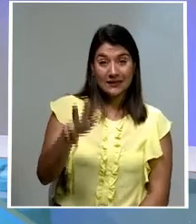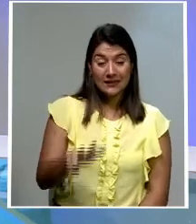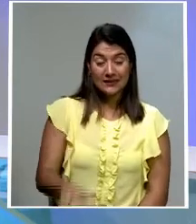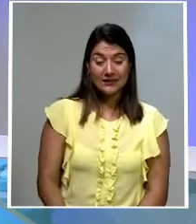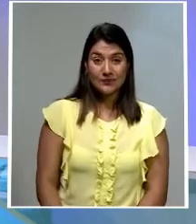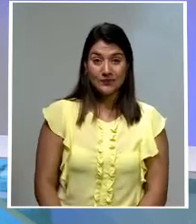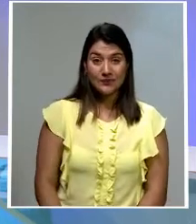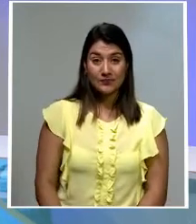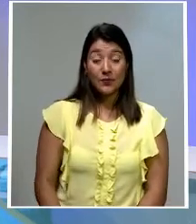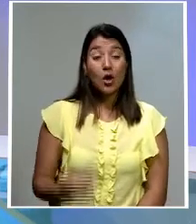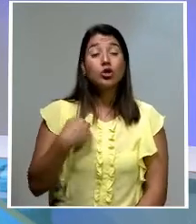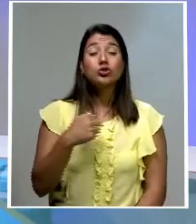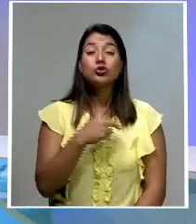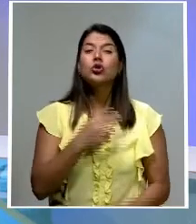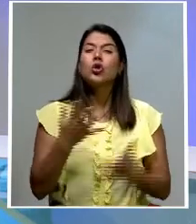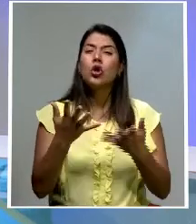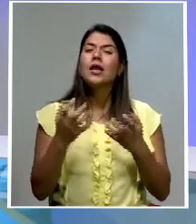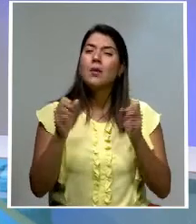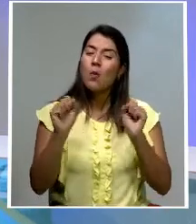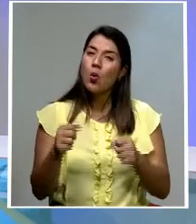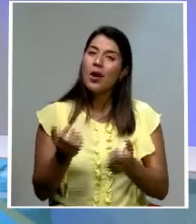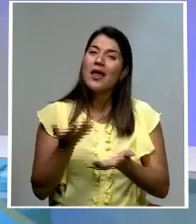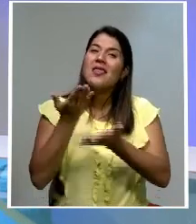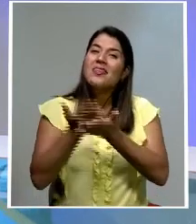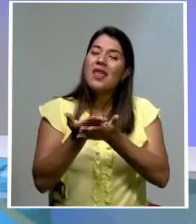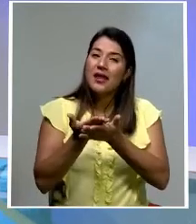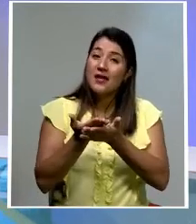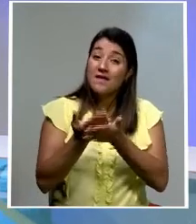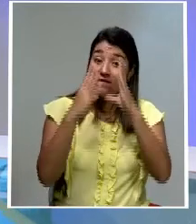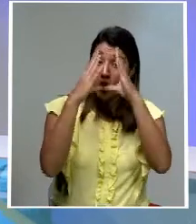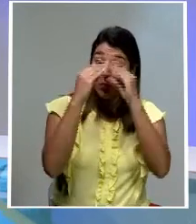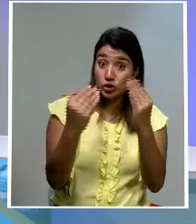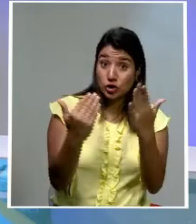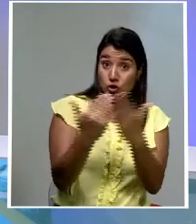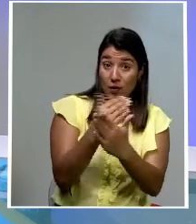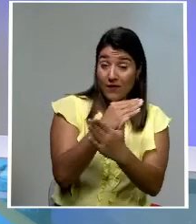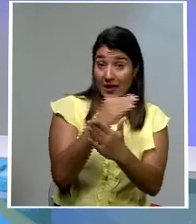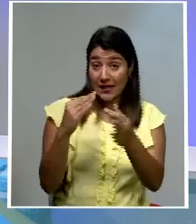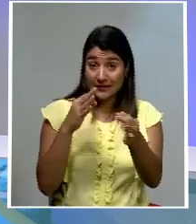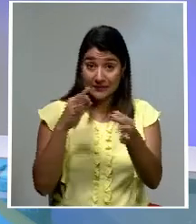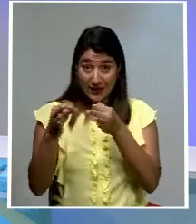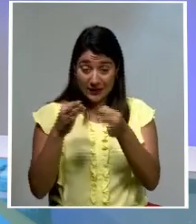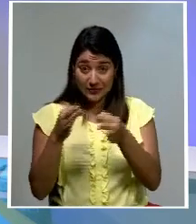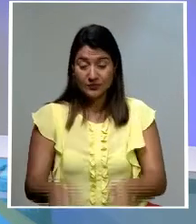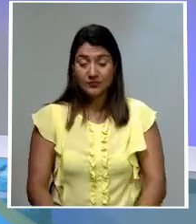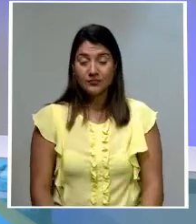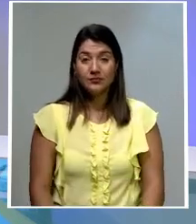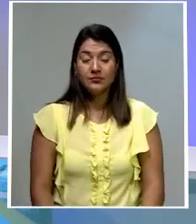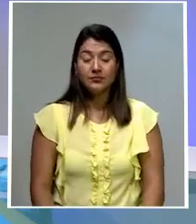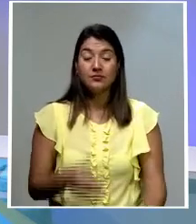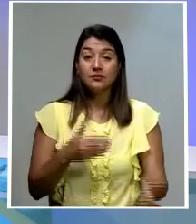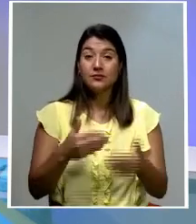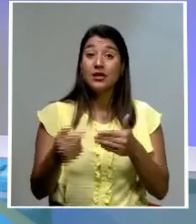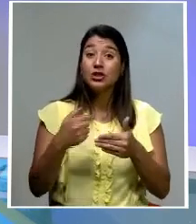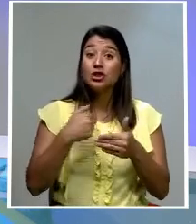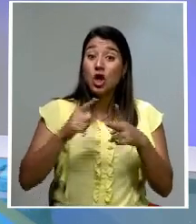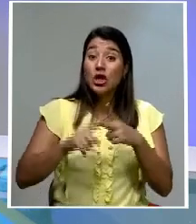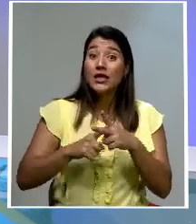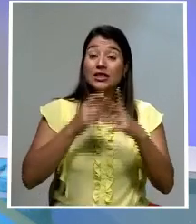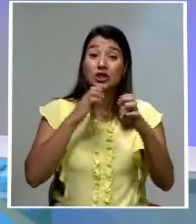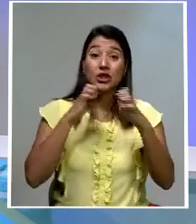13. Buscamos darle contenidos de actualidad y también contexto. En unos minutos voy